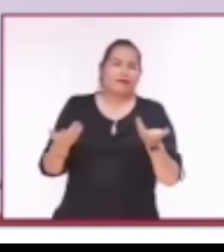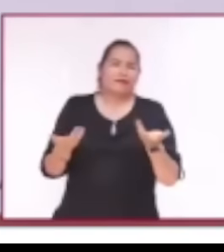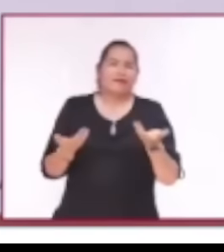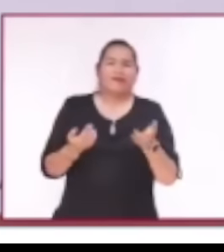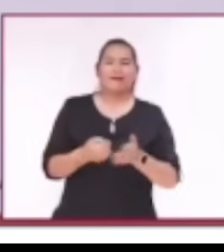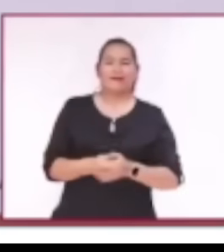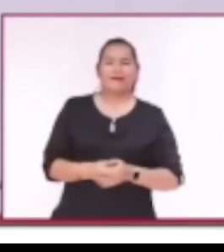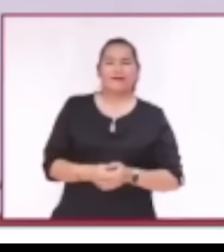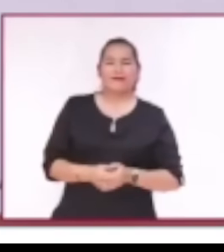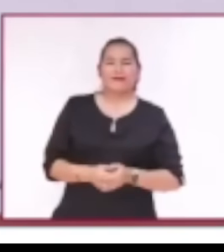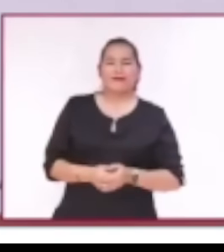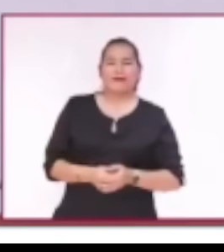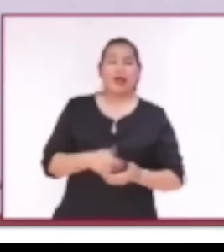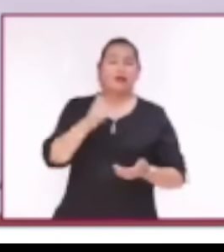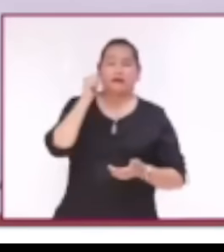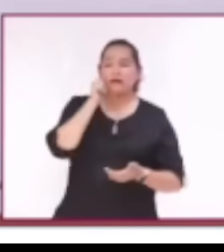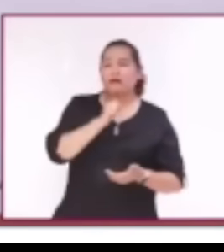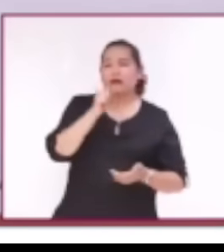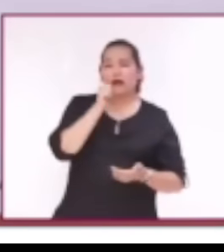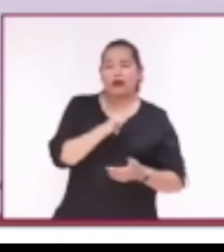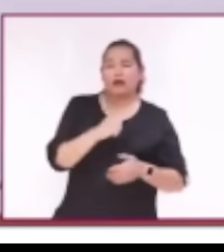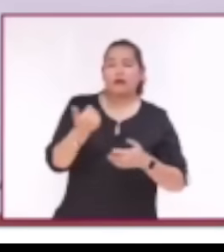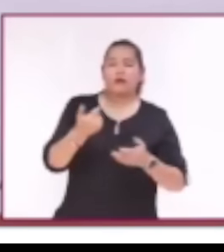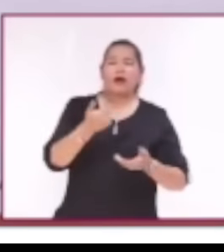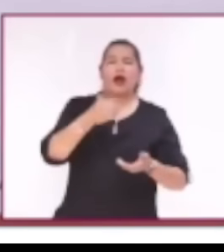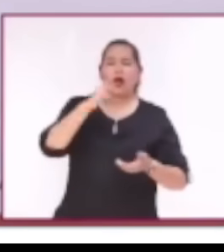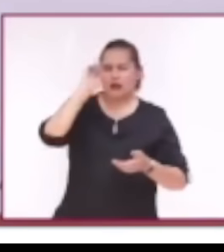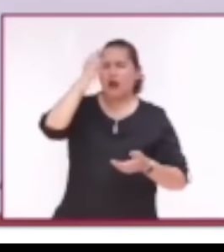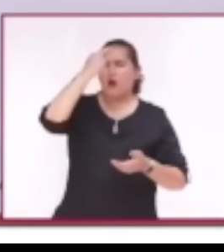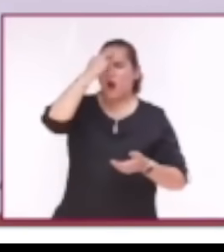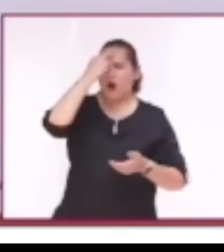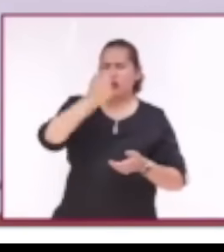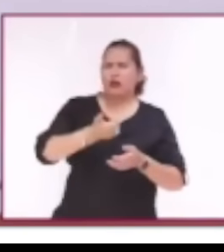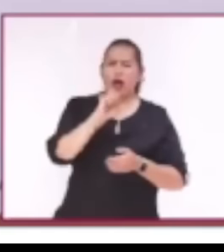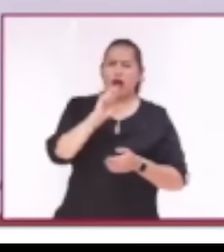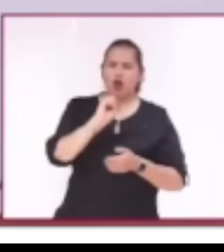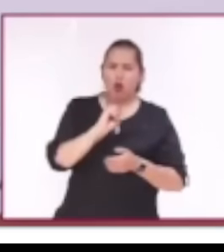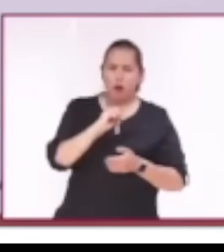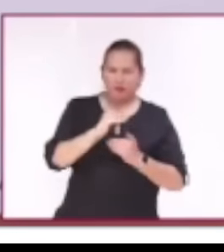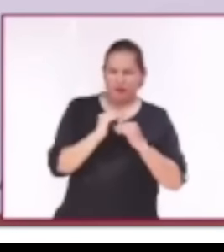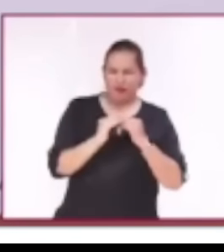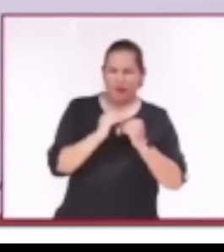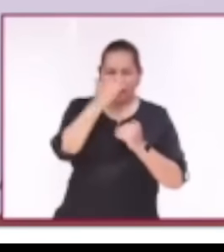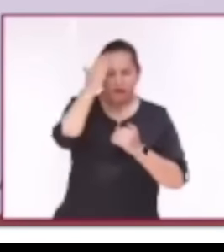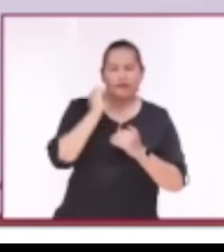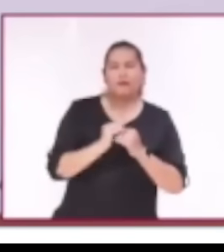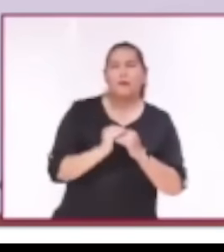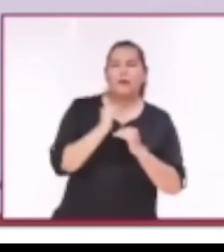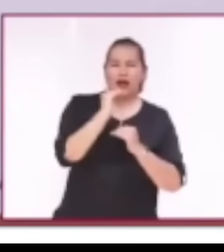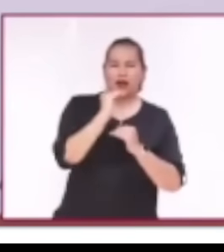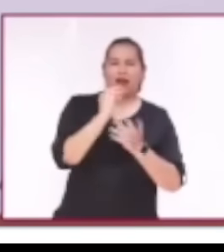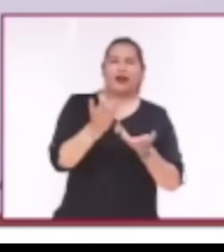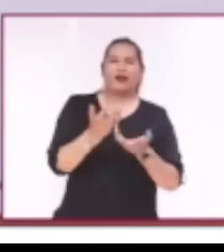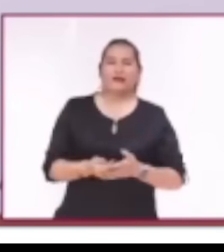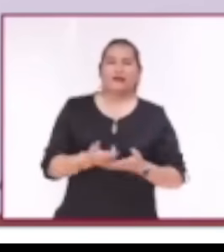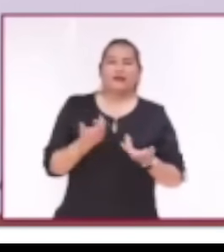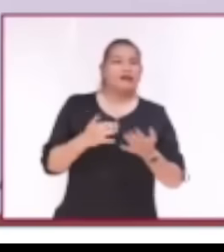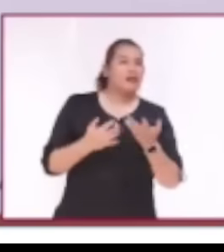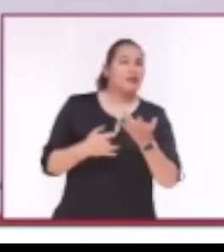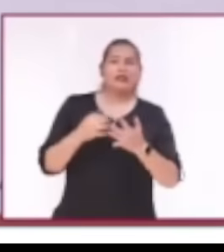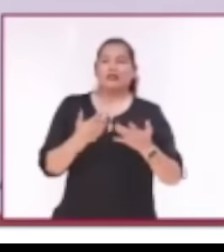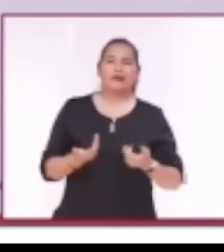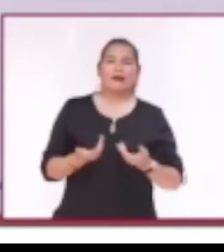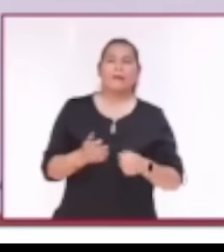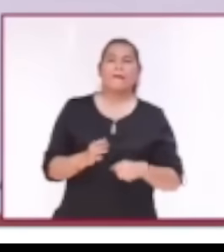que siempre estuvieron de acuerdo con aumentar el salario mínimo fíjense están tan desesperados